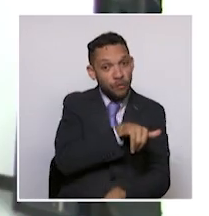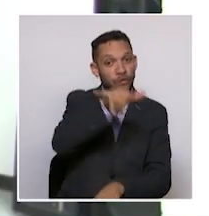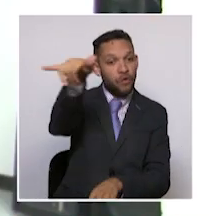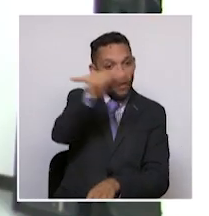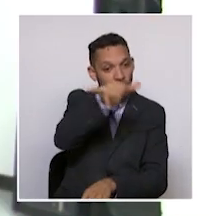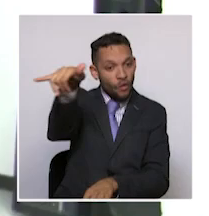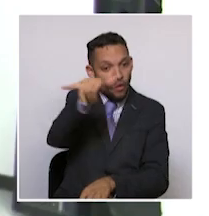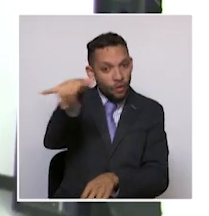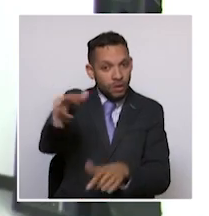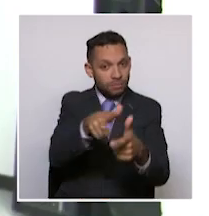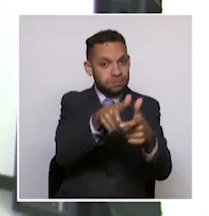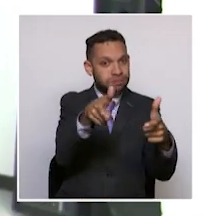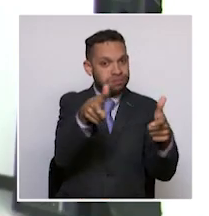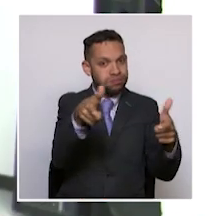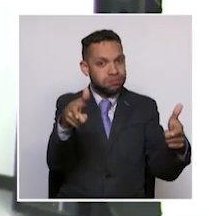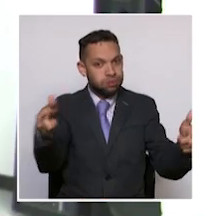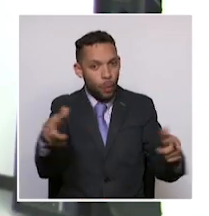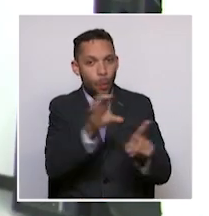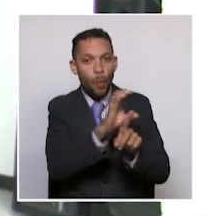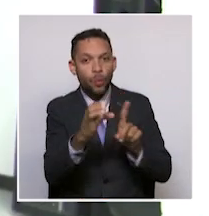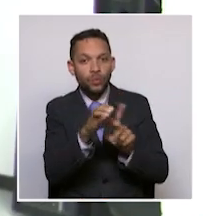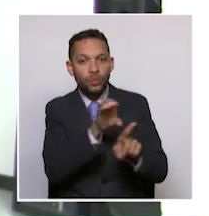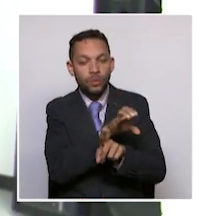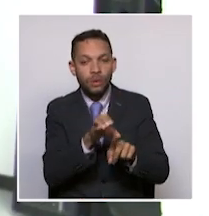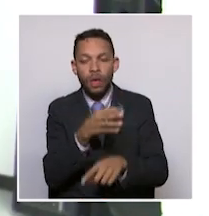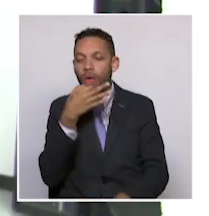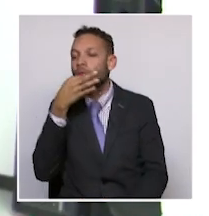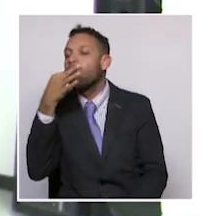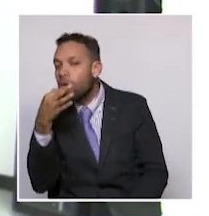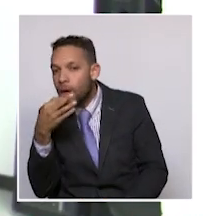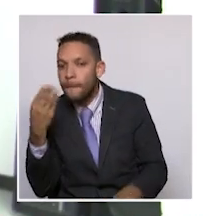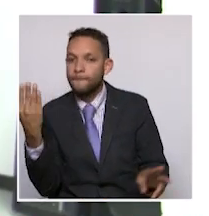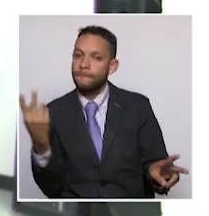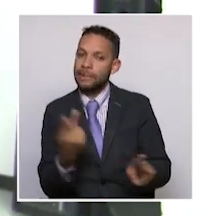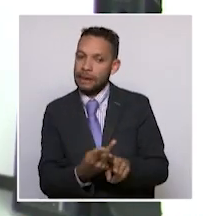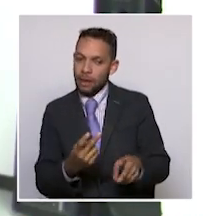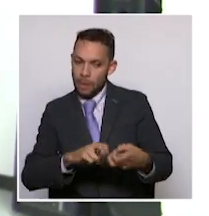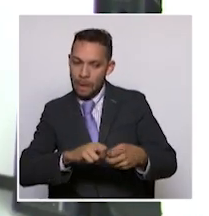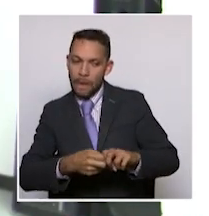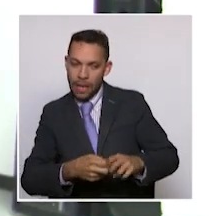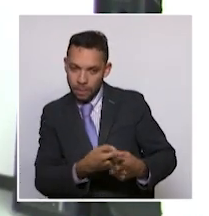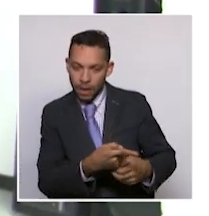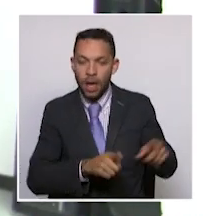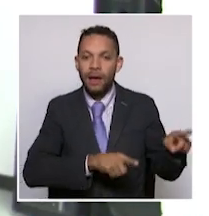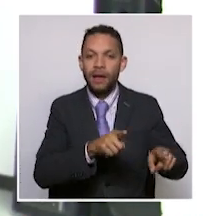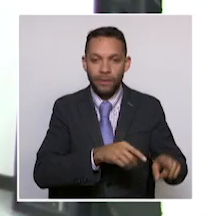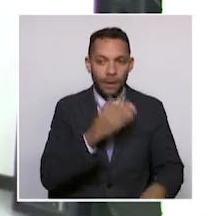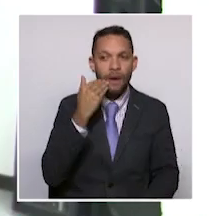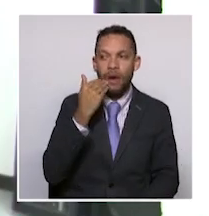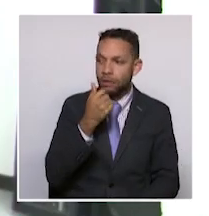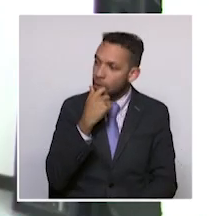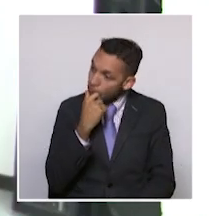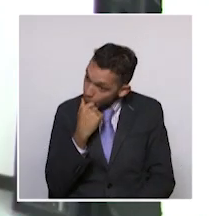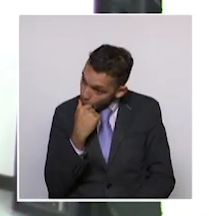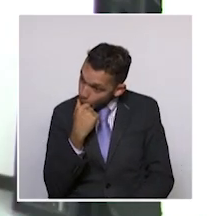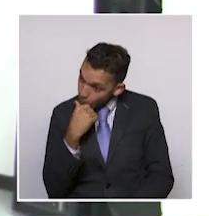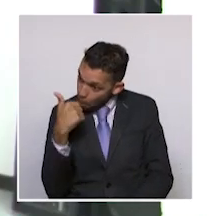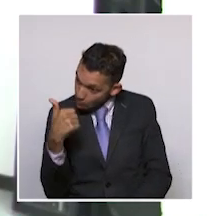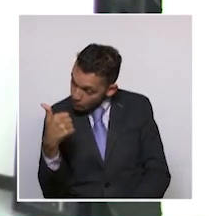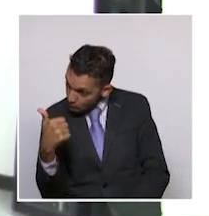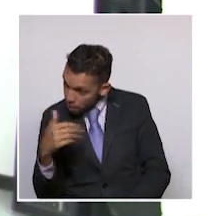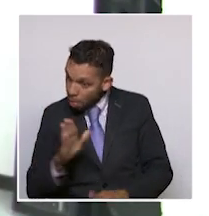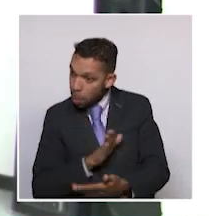de una connotación cultural, pero también por algunos factores de riesgo que han ocasionado que las personas de este